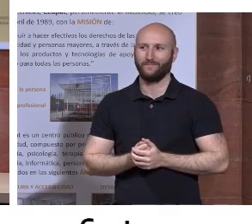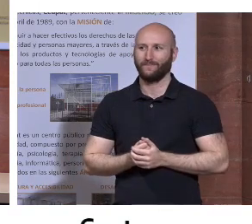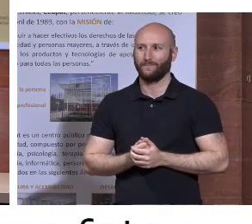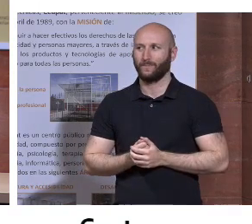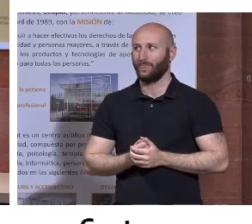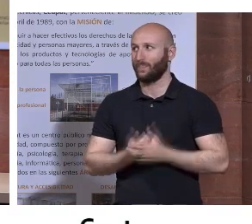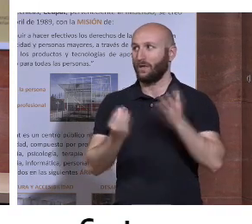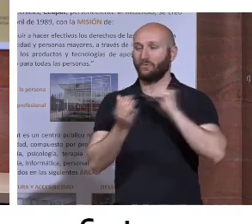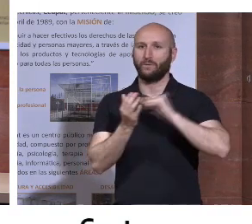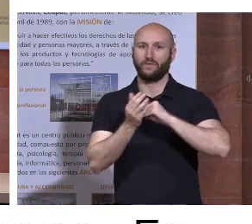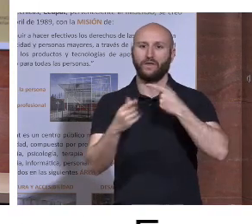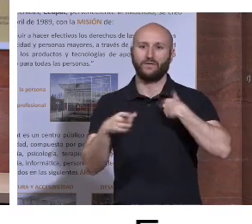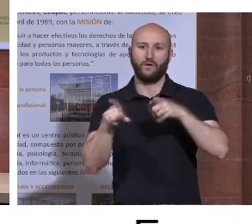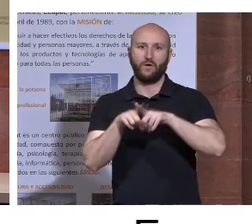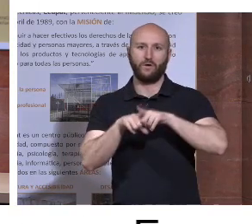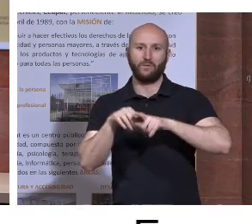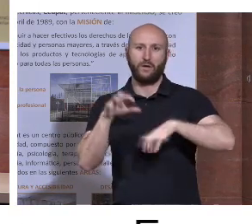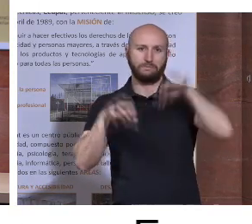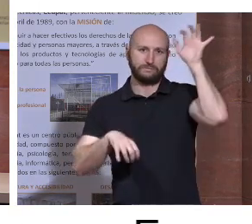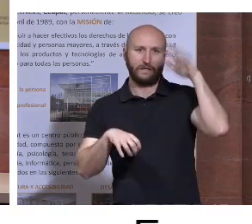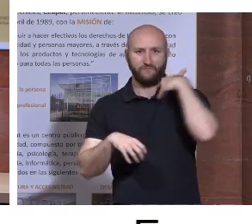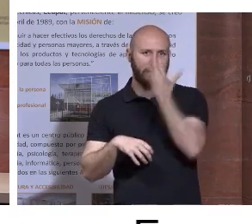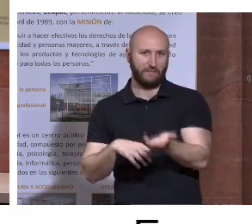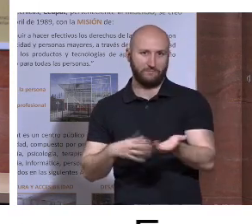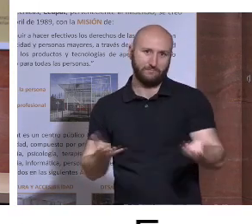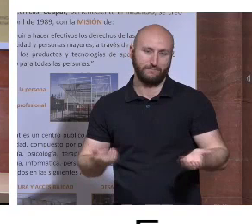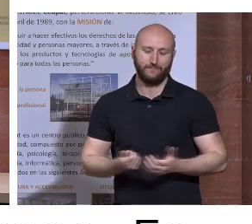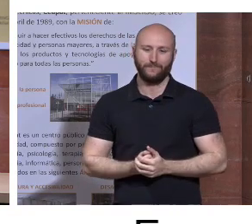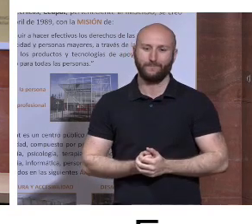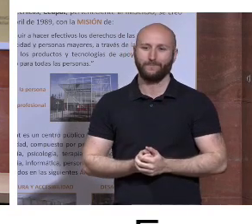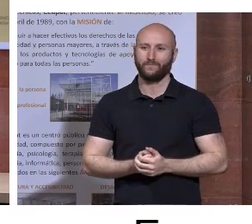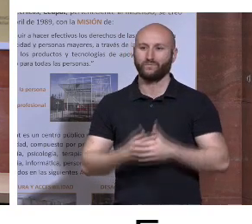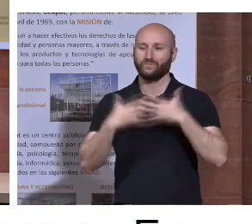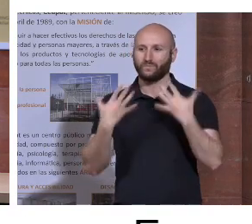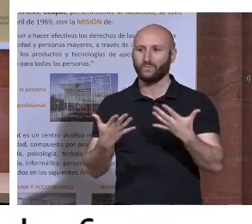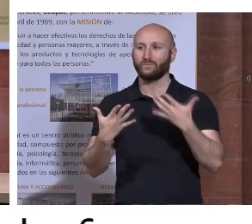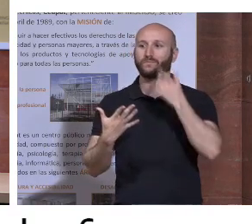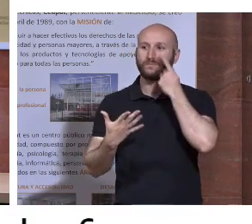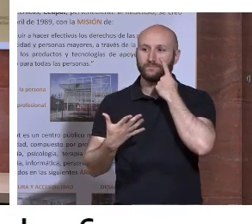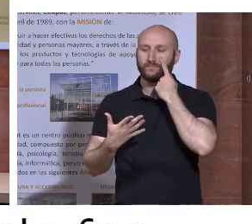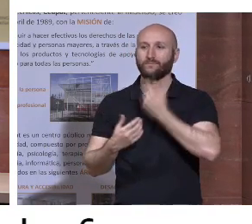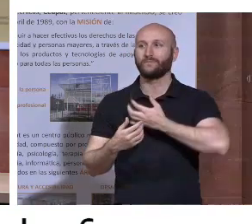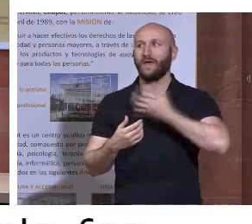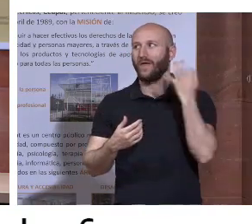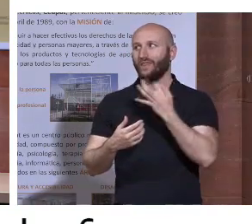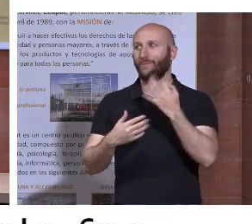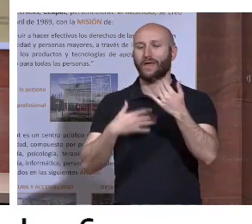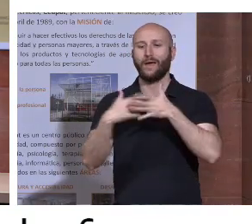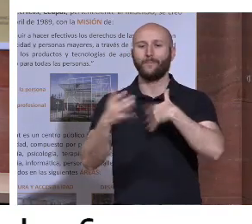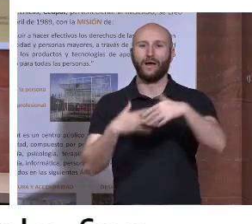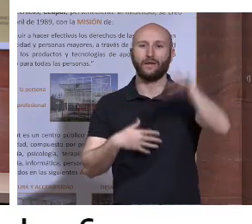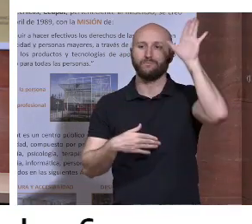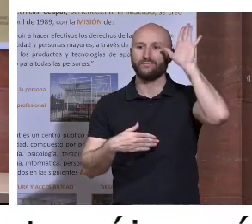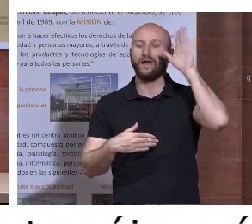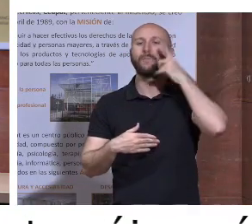Que hay veces que estoy así y seré feo. ¿Vale? Pues a ver los móviles que los tenéis así en la mano. Levantad